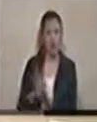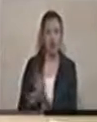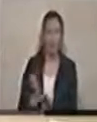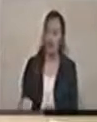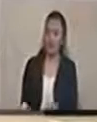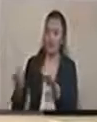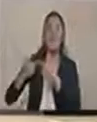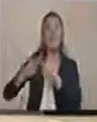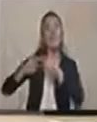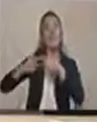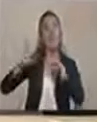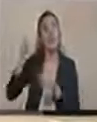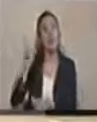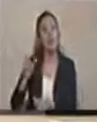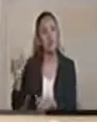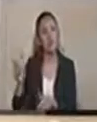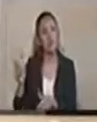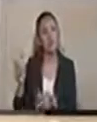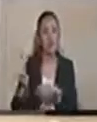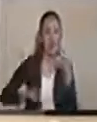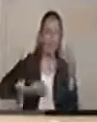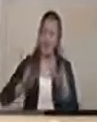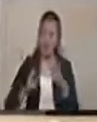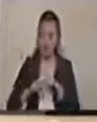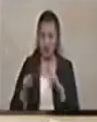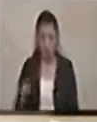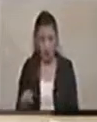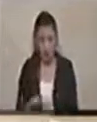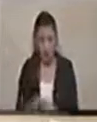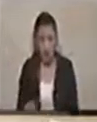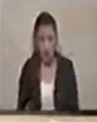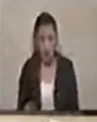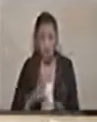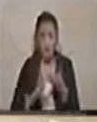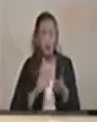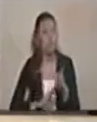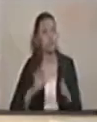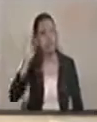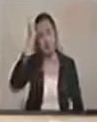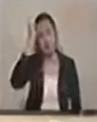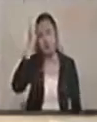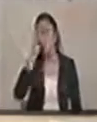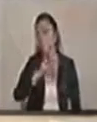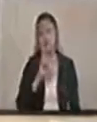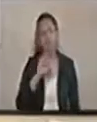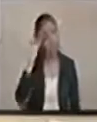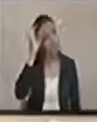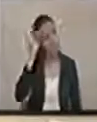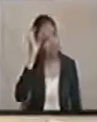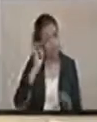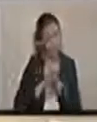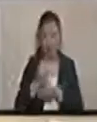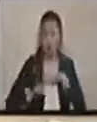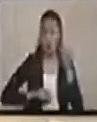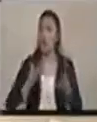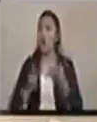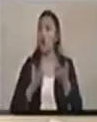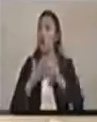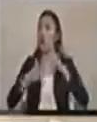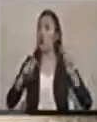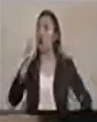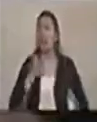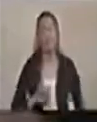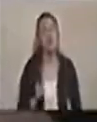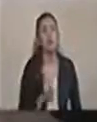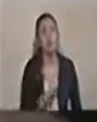personalidad. La droga es contraria al libre desarrollo de la personalidad y no podemos llamarnos engaños. Es